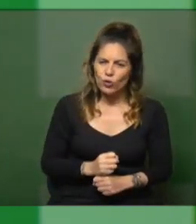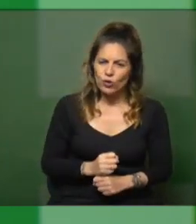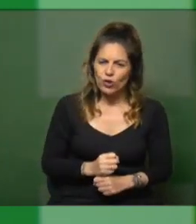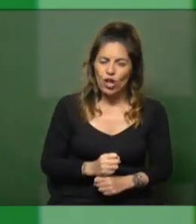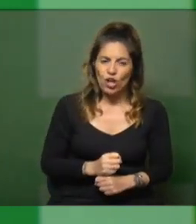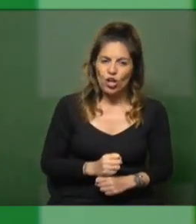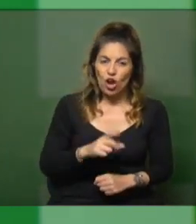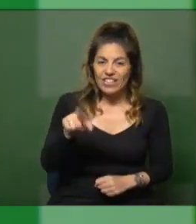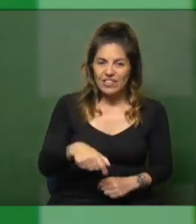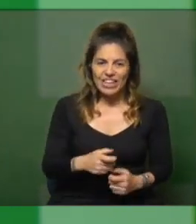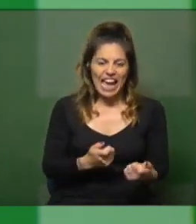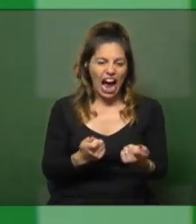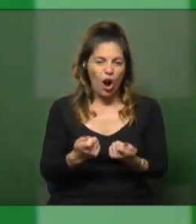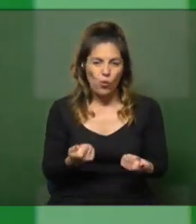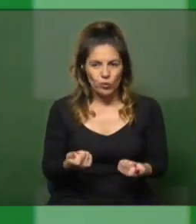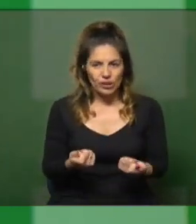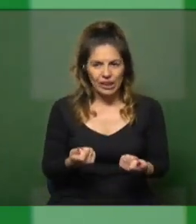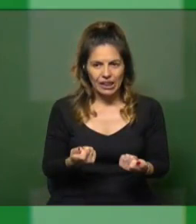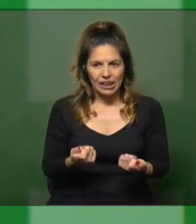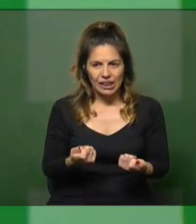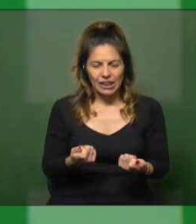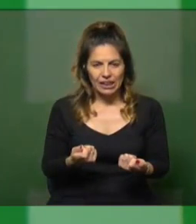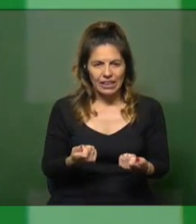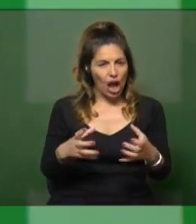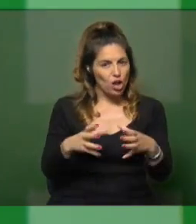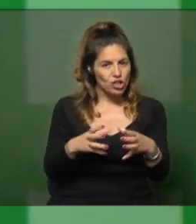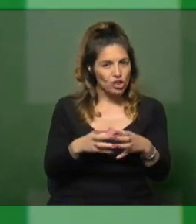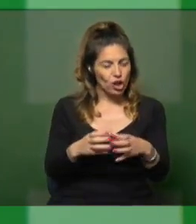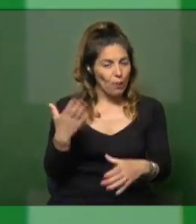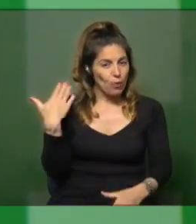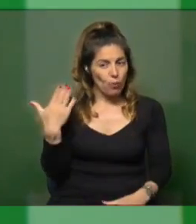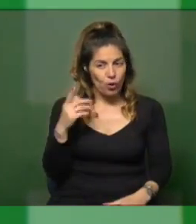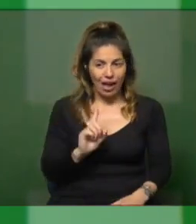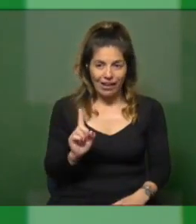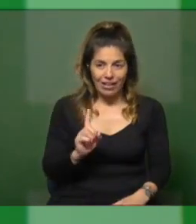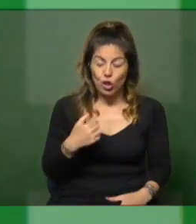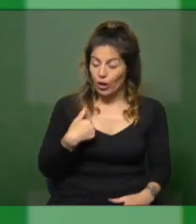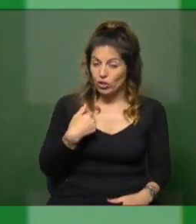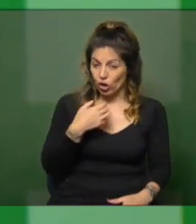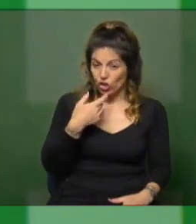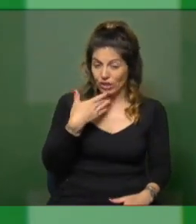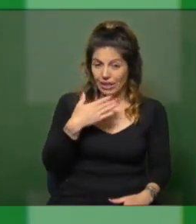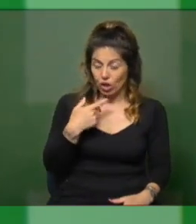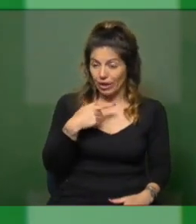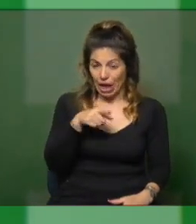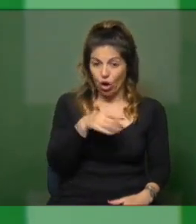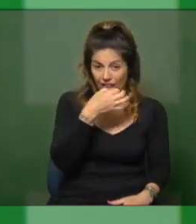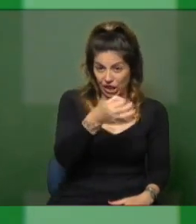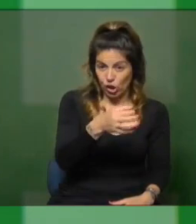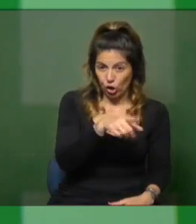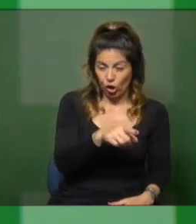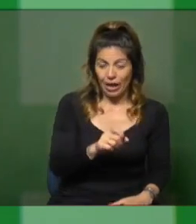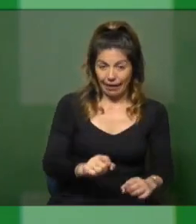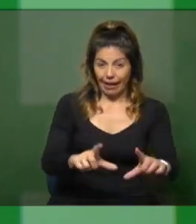ajuste y ese ajuste va a tocar a los sectores populares Esto no es una interpretación mía es lo que ha relatado el propio